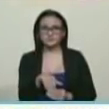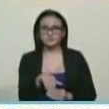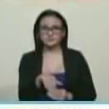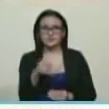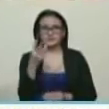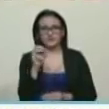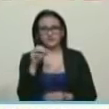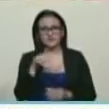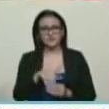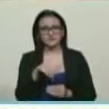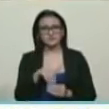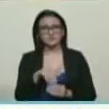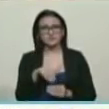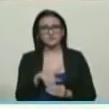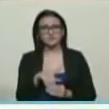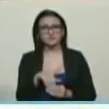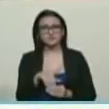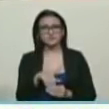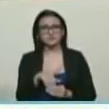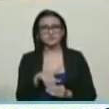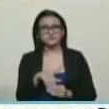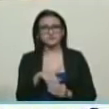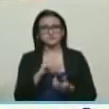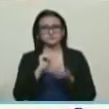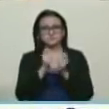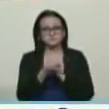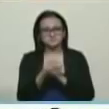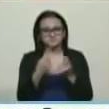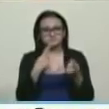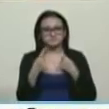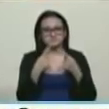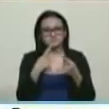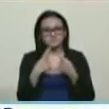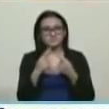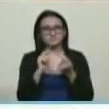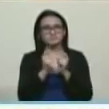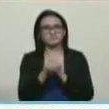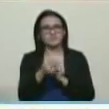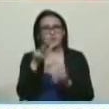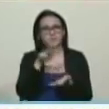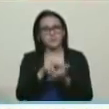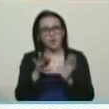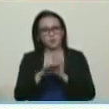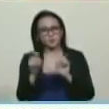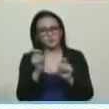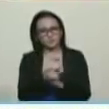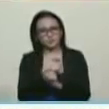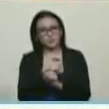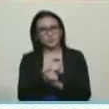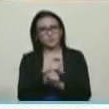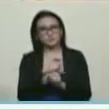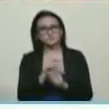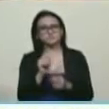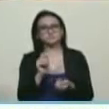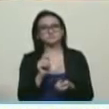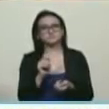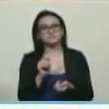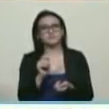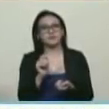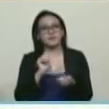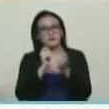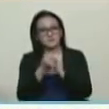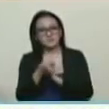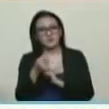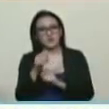30 elecciones que van de referéndum consultivo, referéndum para aprobar constitución, reelecciones de jefes de